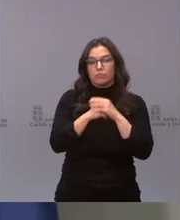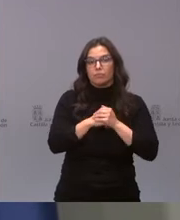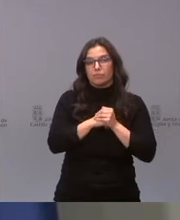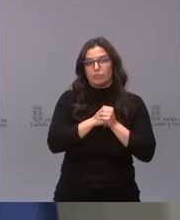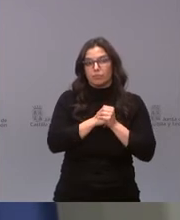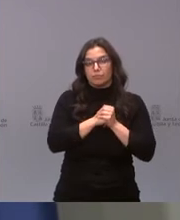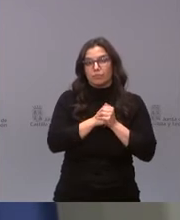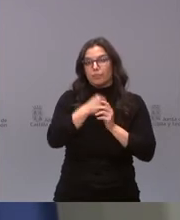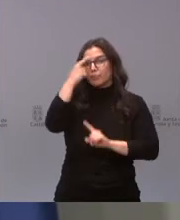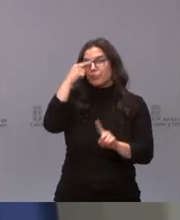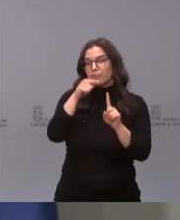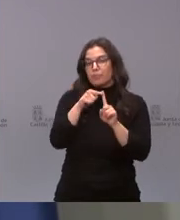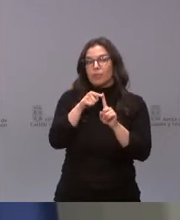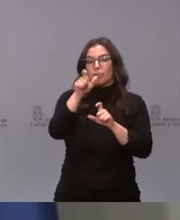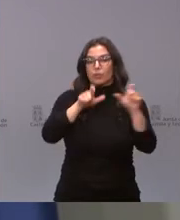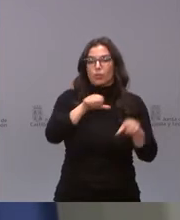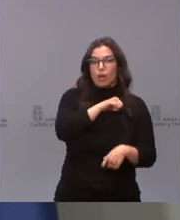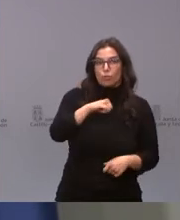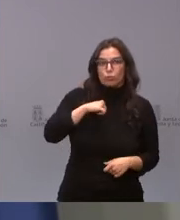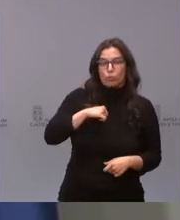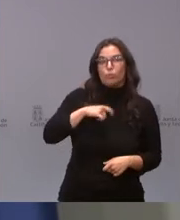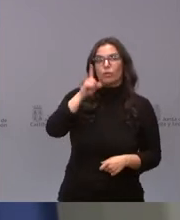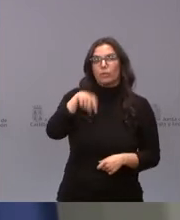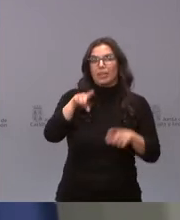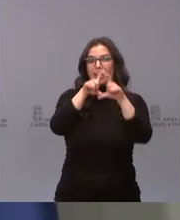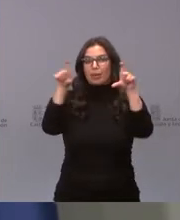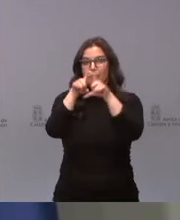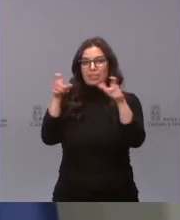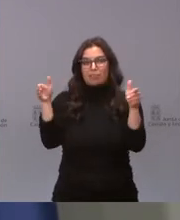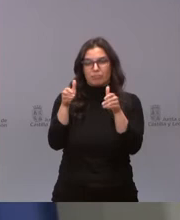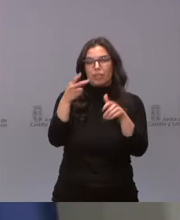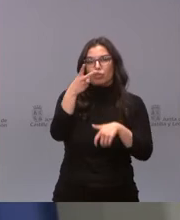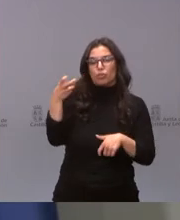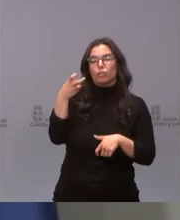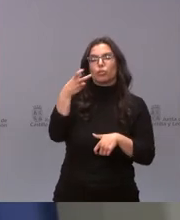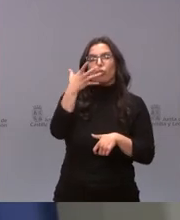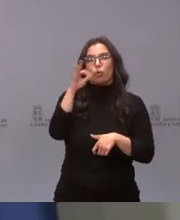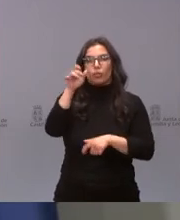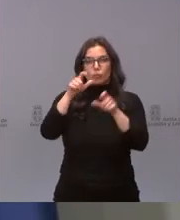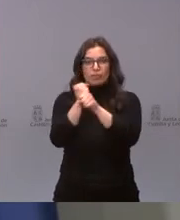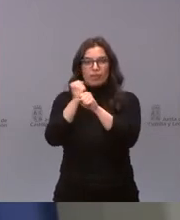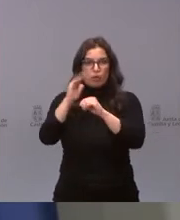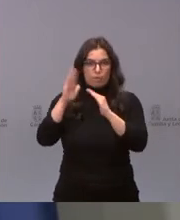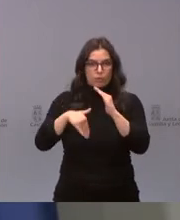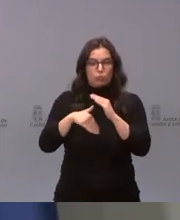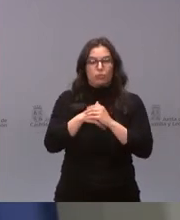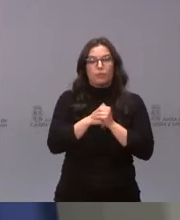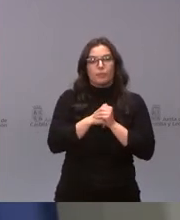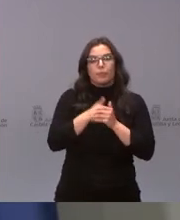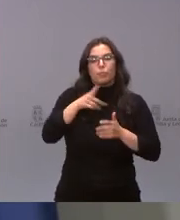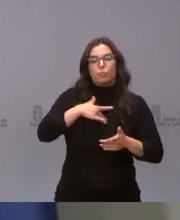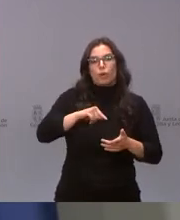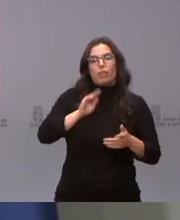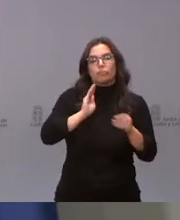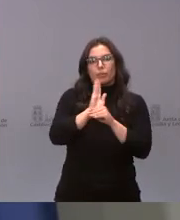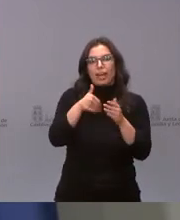es destinada a autónomos y a empresas con menos de 250 trabajadores, se va a poder contar hasta con una